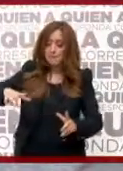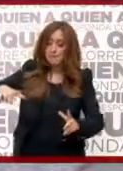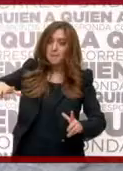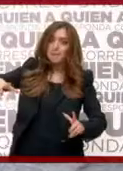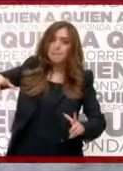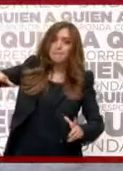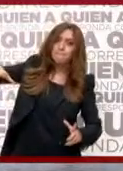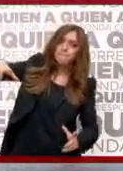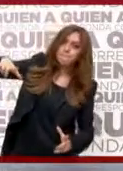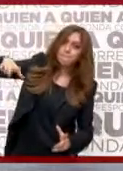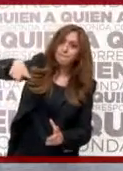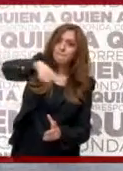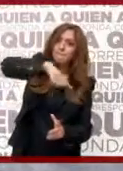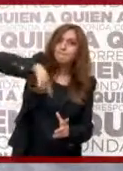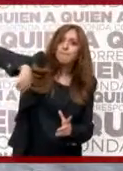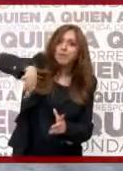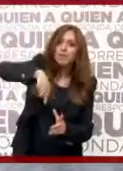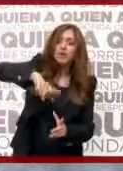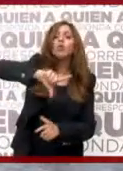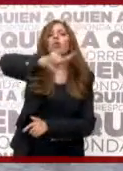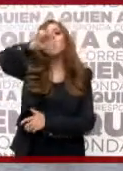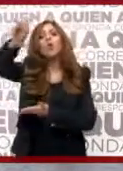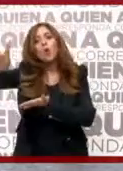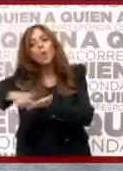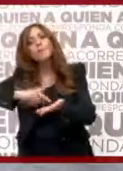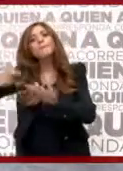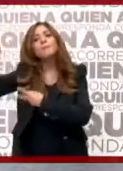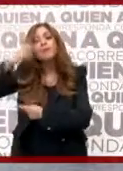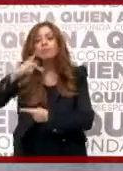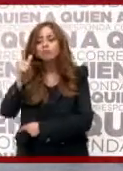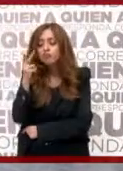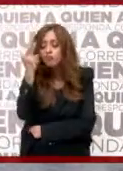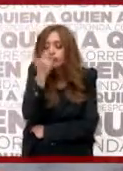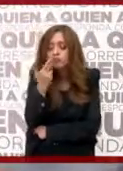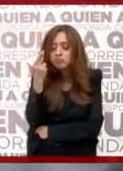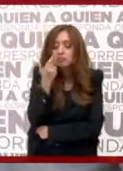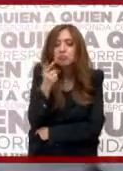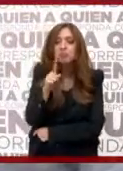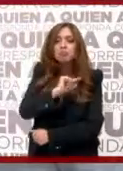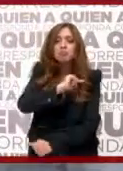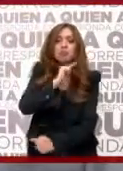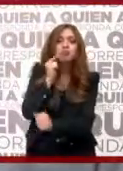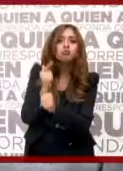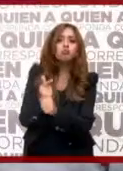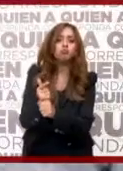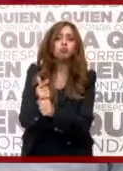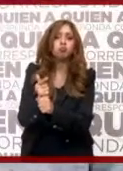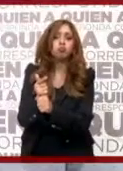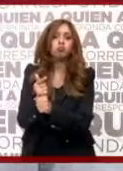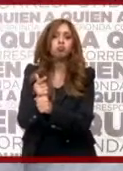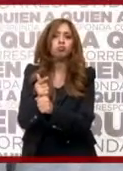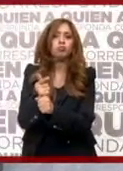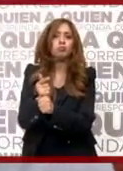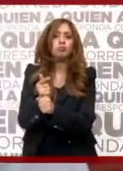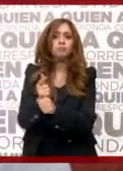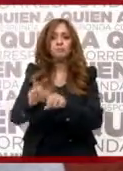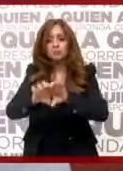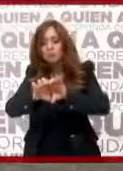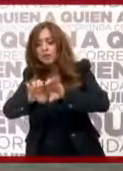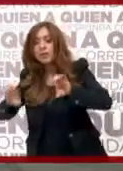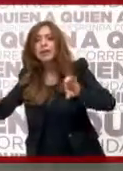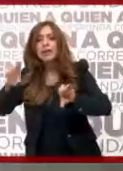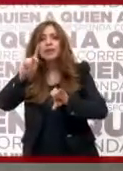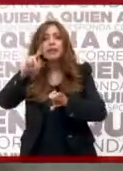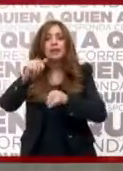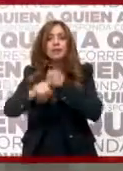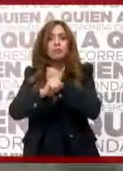el agujero. Vinieron otra vez y le buscaron y nada más encontraron que el drenaje estaba fallando.